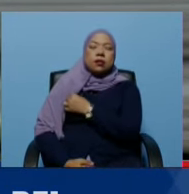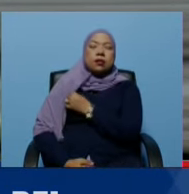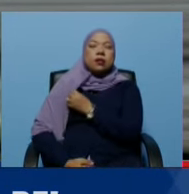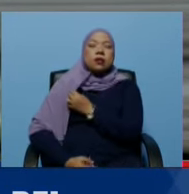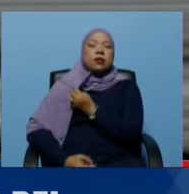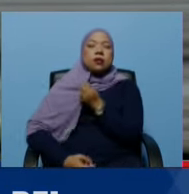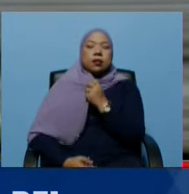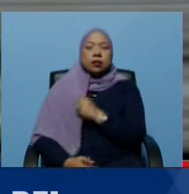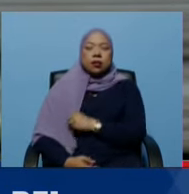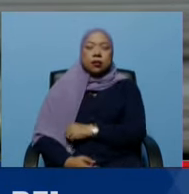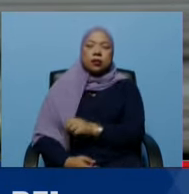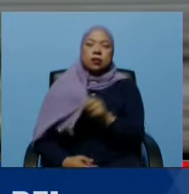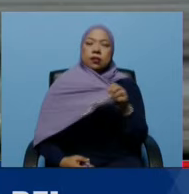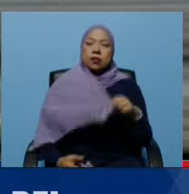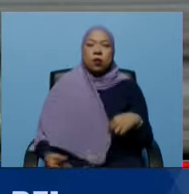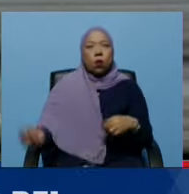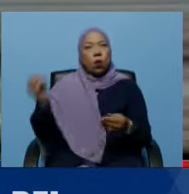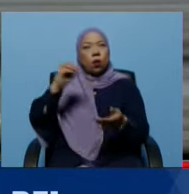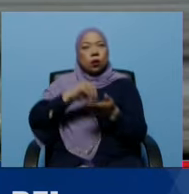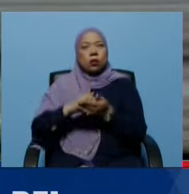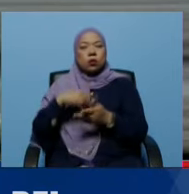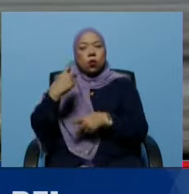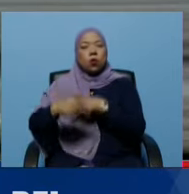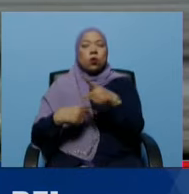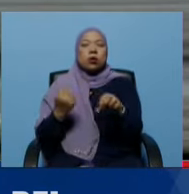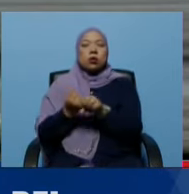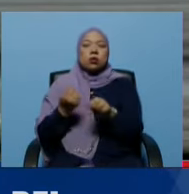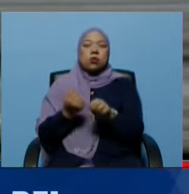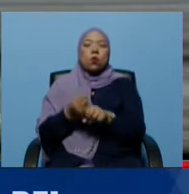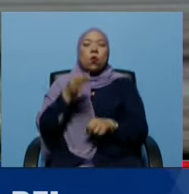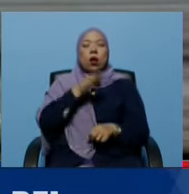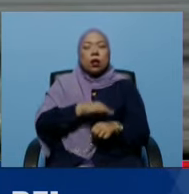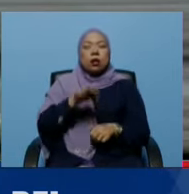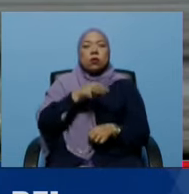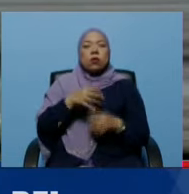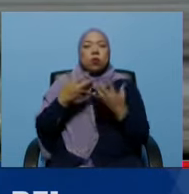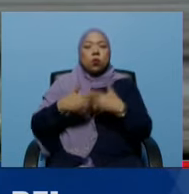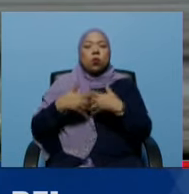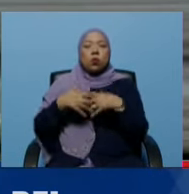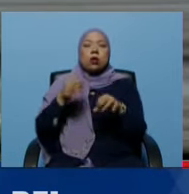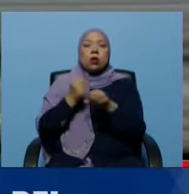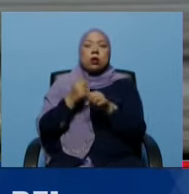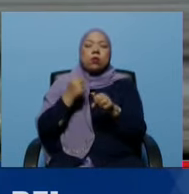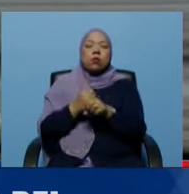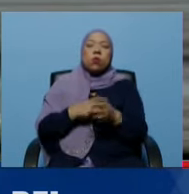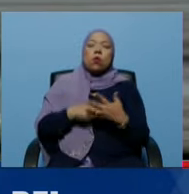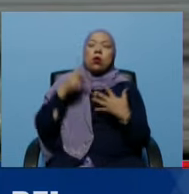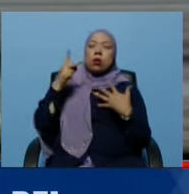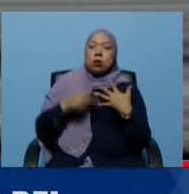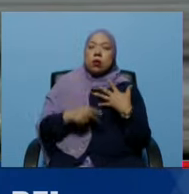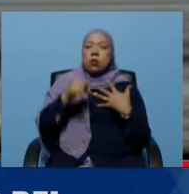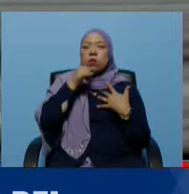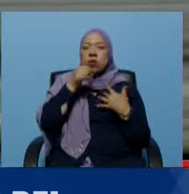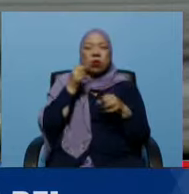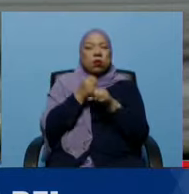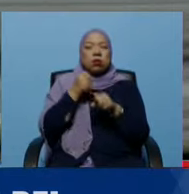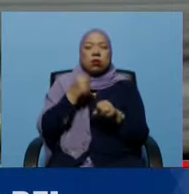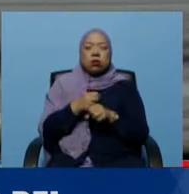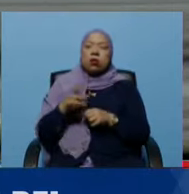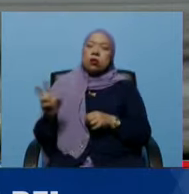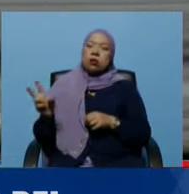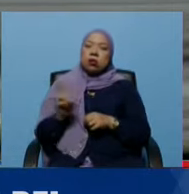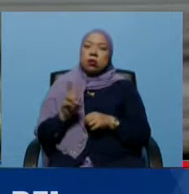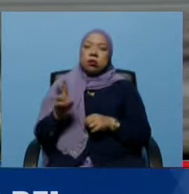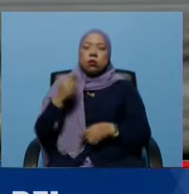retomar la construcción del proyecto siderúrgico, el segundo gran proyecto siderúrgico del país